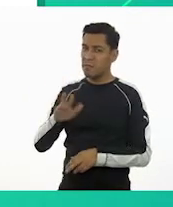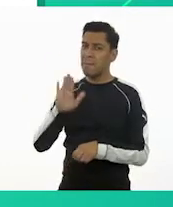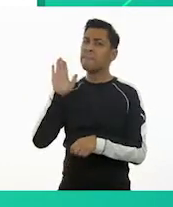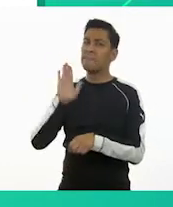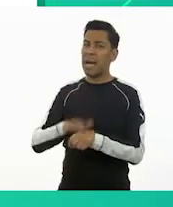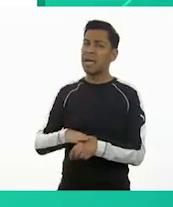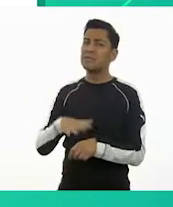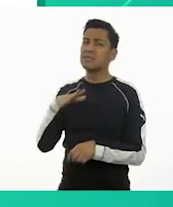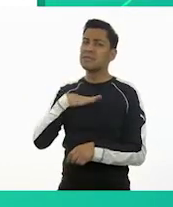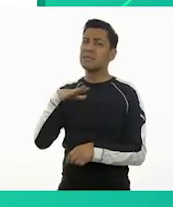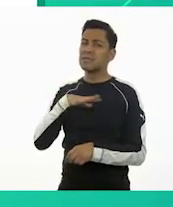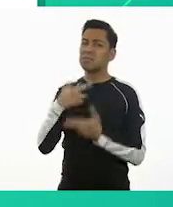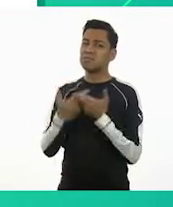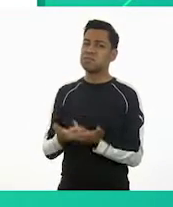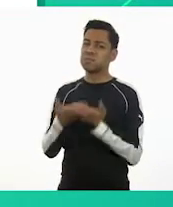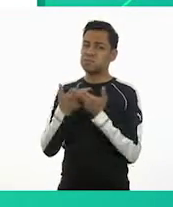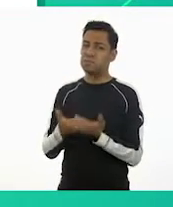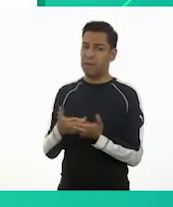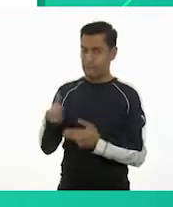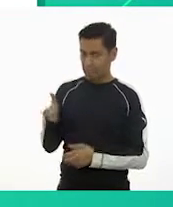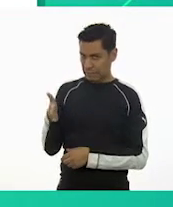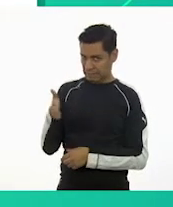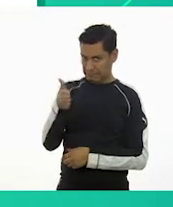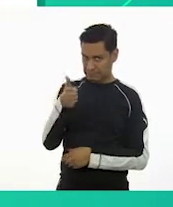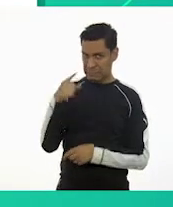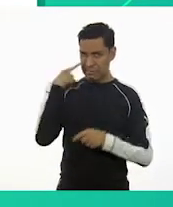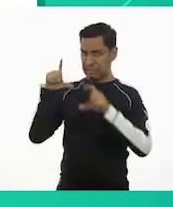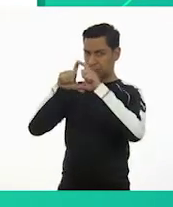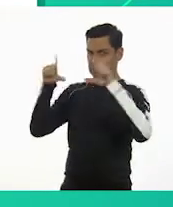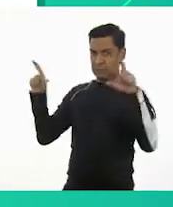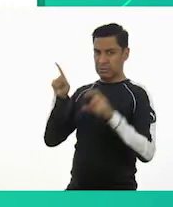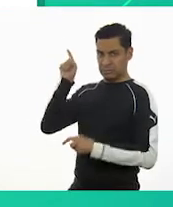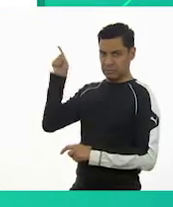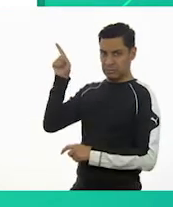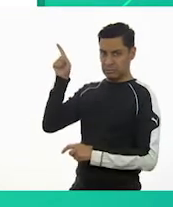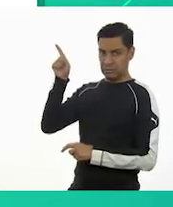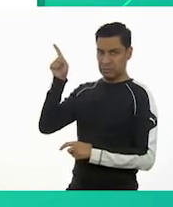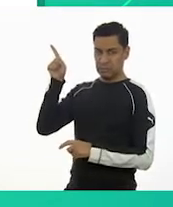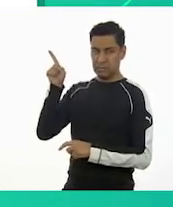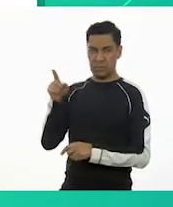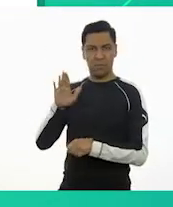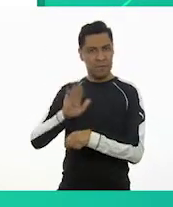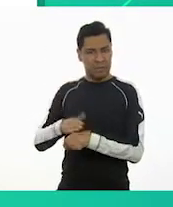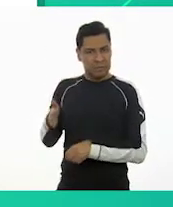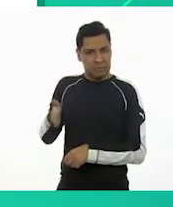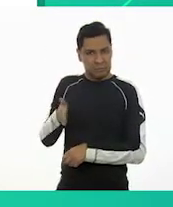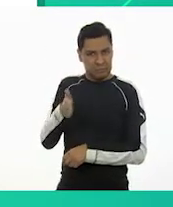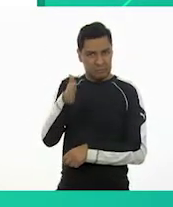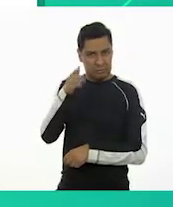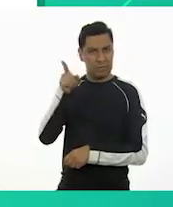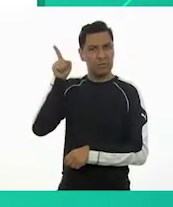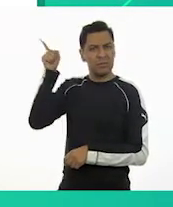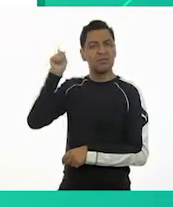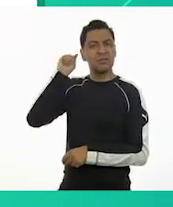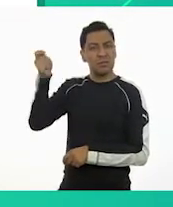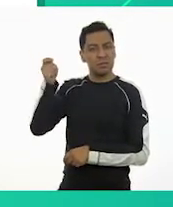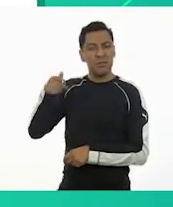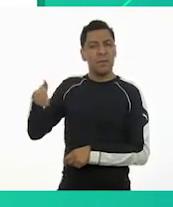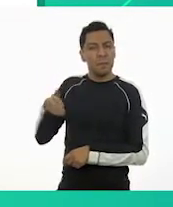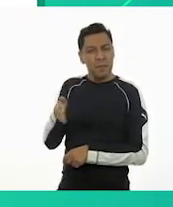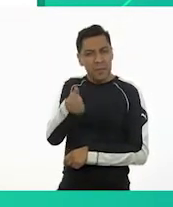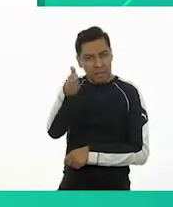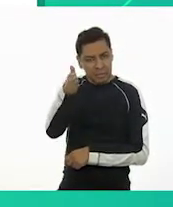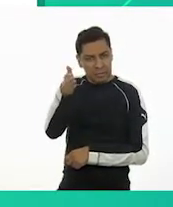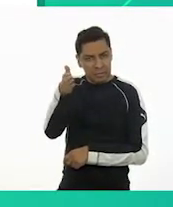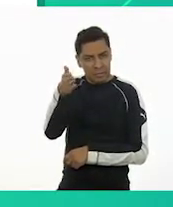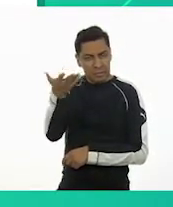son los peces, por lo que estamos viendo en este cuadro. Este cuadro se refiere a las especies de